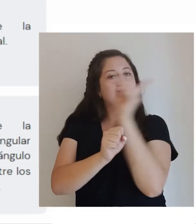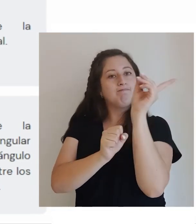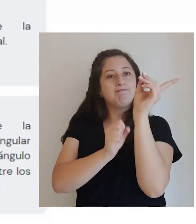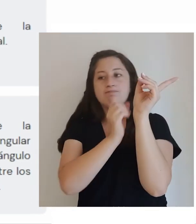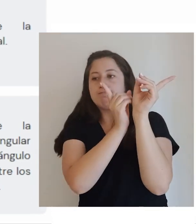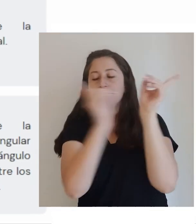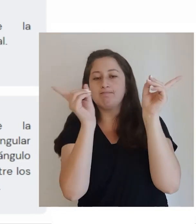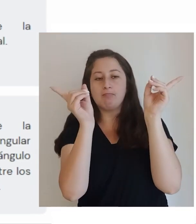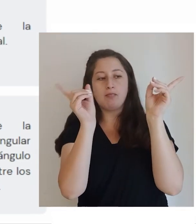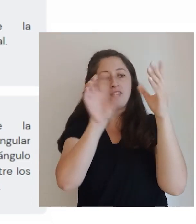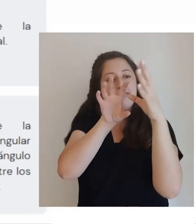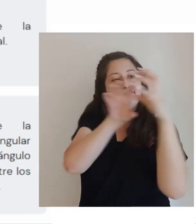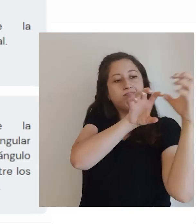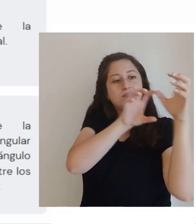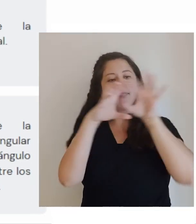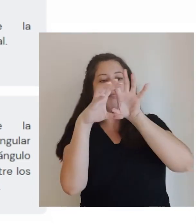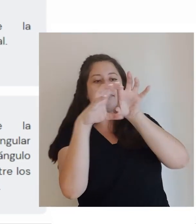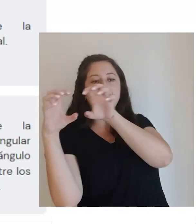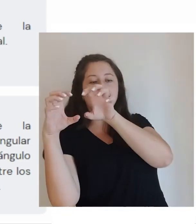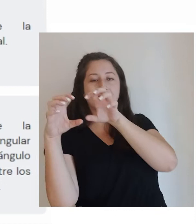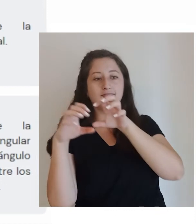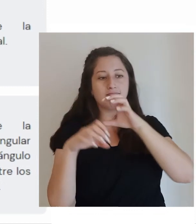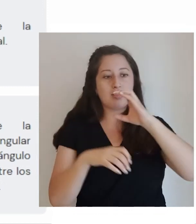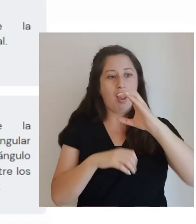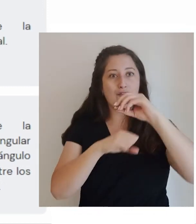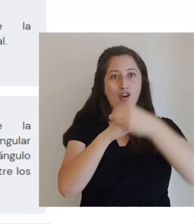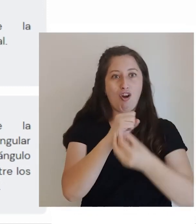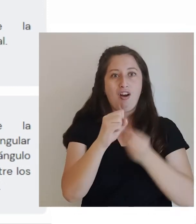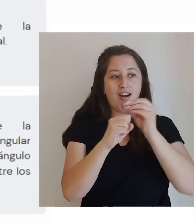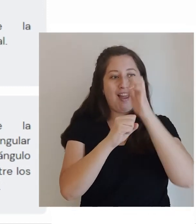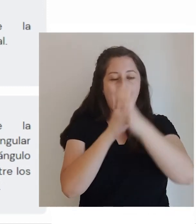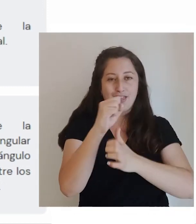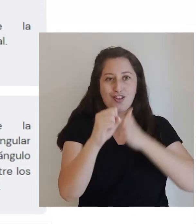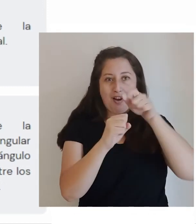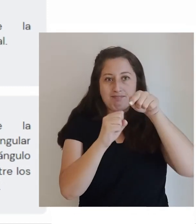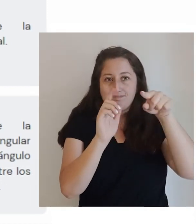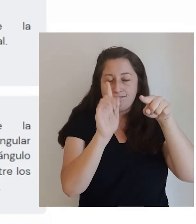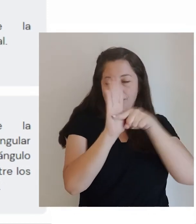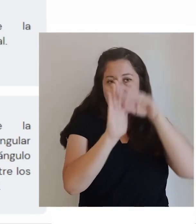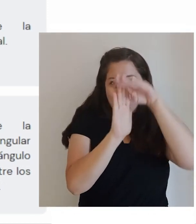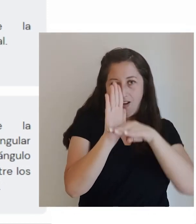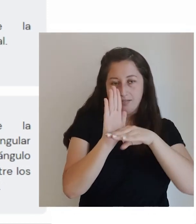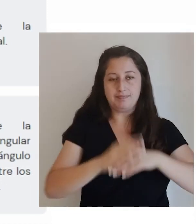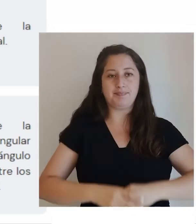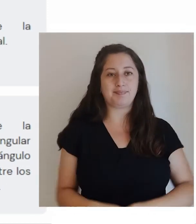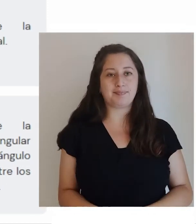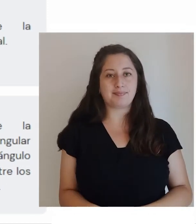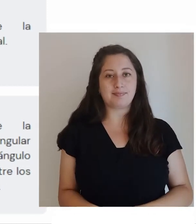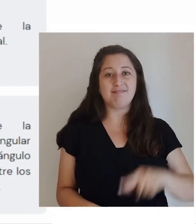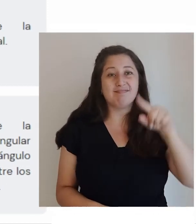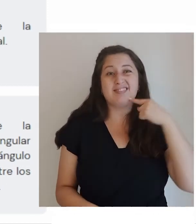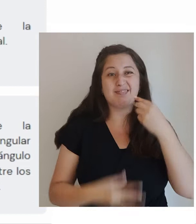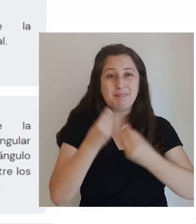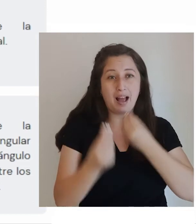opuestos, de la densidad electrónica del carbono que es menos electronegativo.